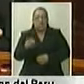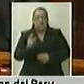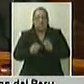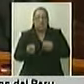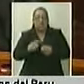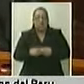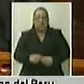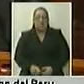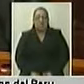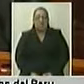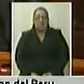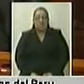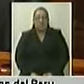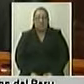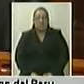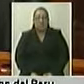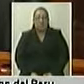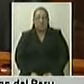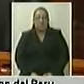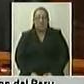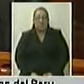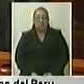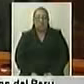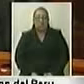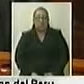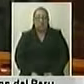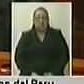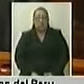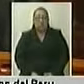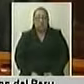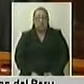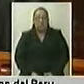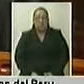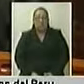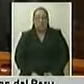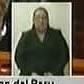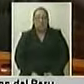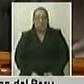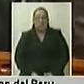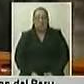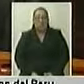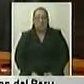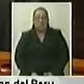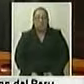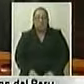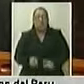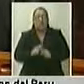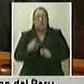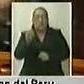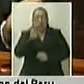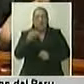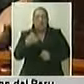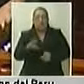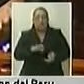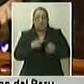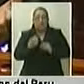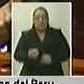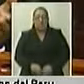mil afiliados. Es cierto, ahorita llegamos a ese número, pero ya, presidente, gran parte o un porcentaje